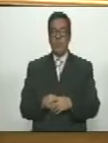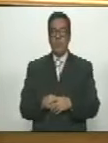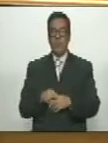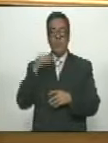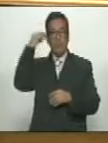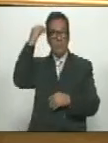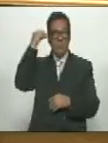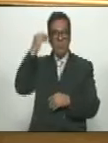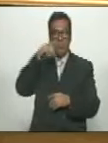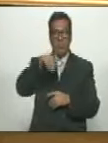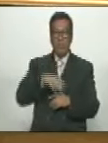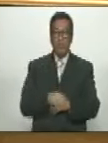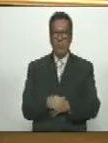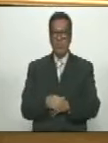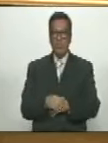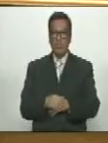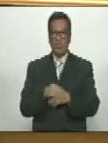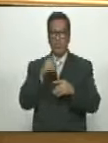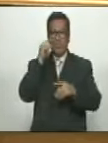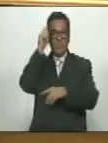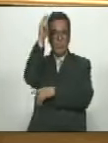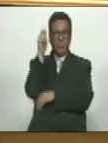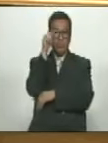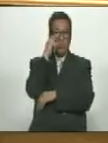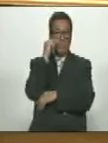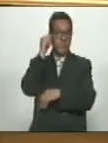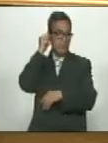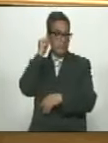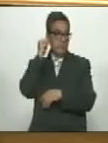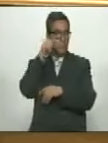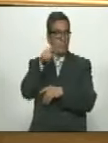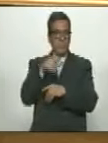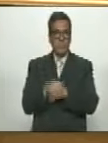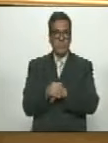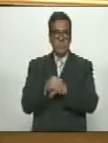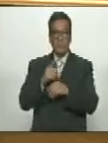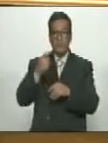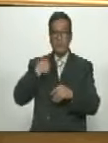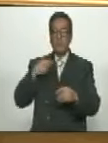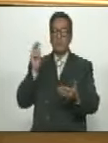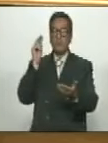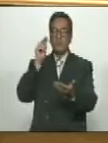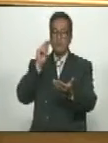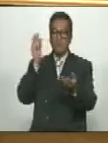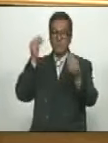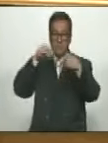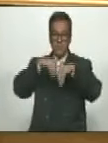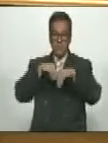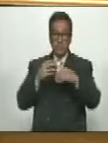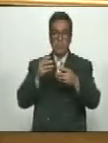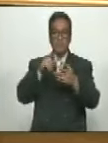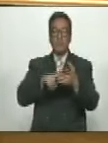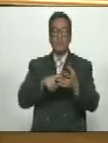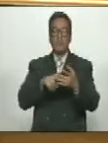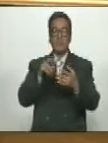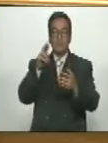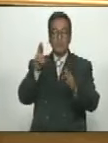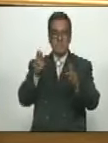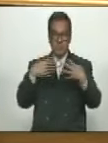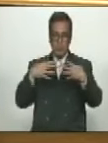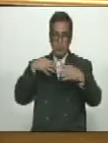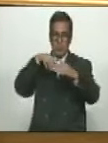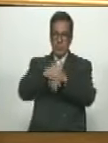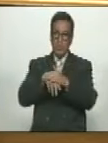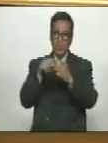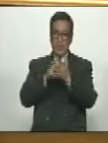En consideración, las honorables diputadas y los honorables diputados que estén de acuerdo con aprobar la urgencia reglamentaria para